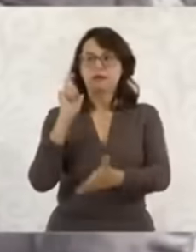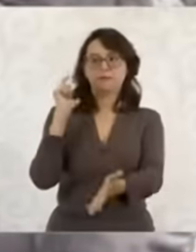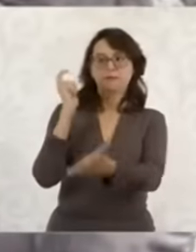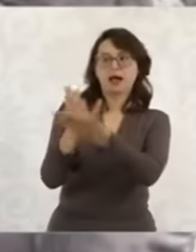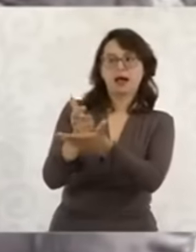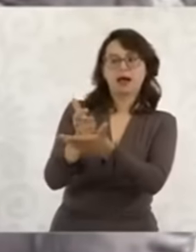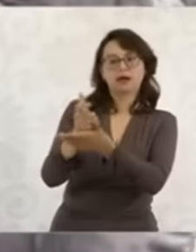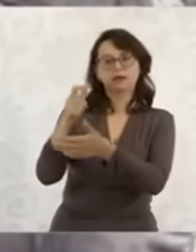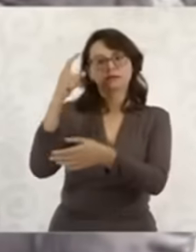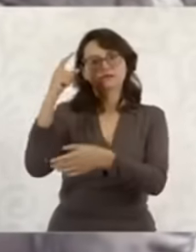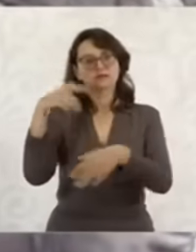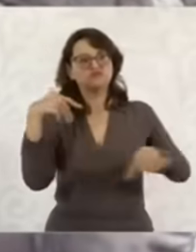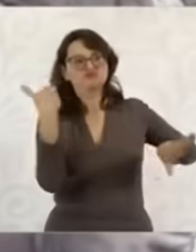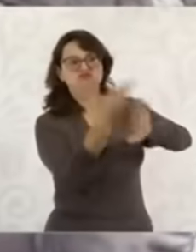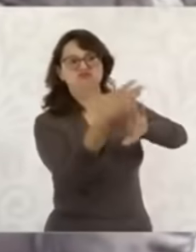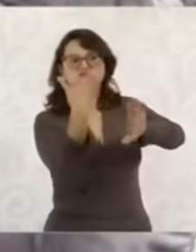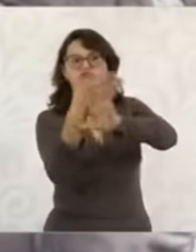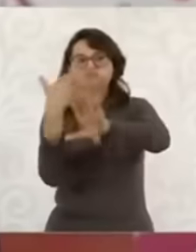los que puede